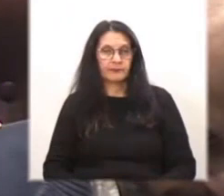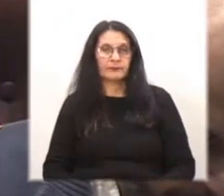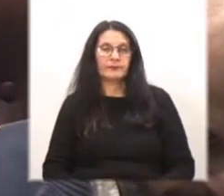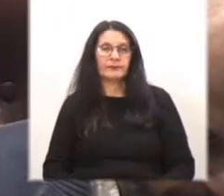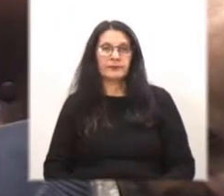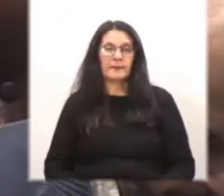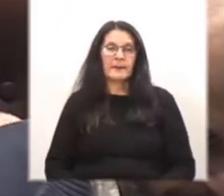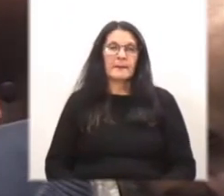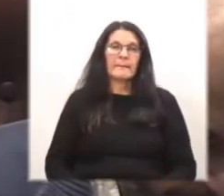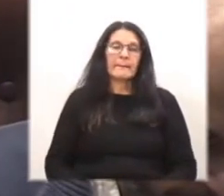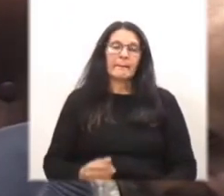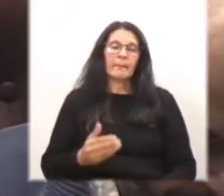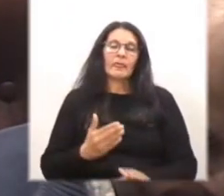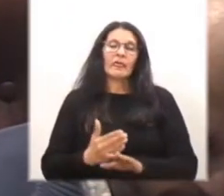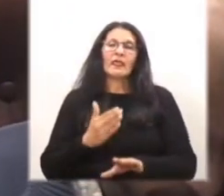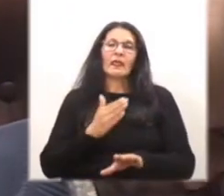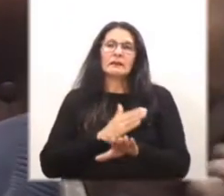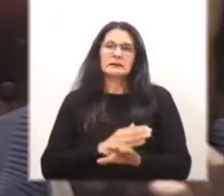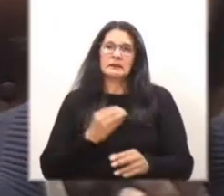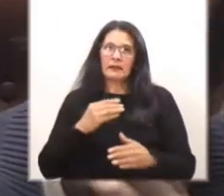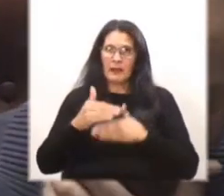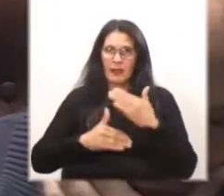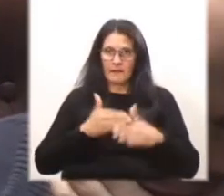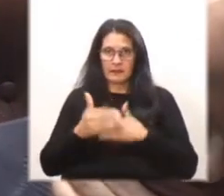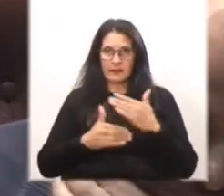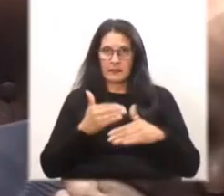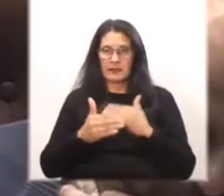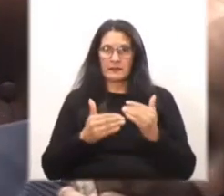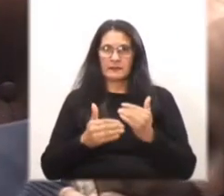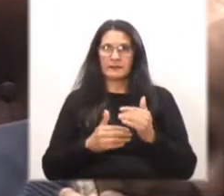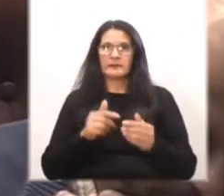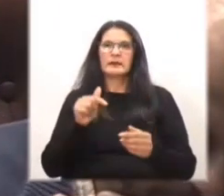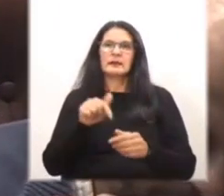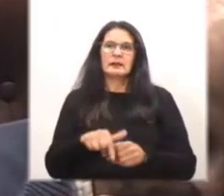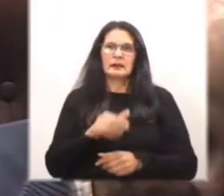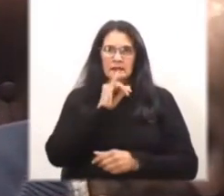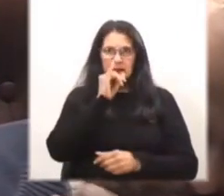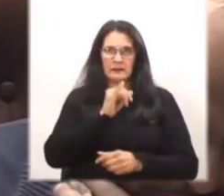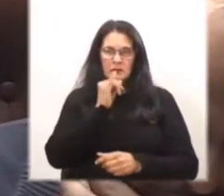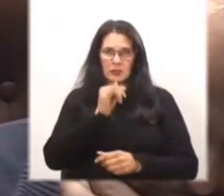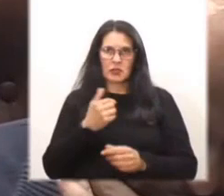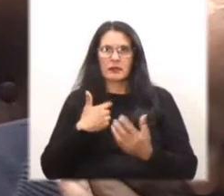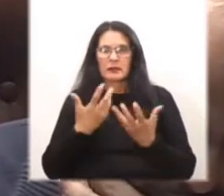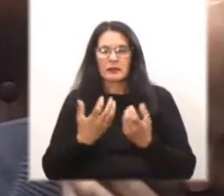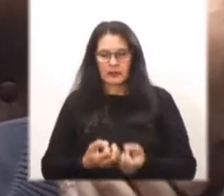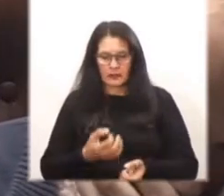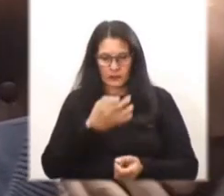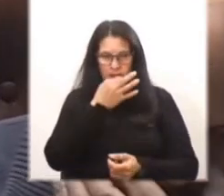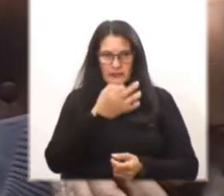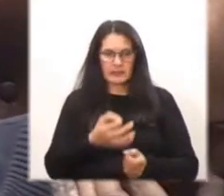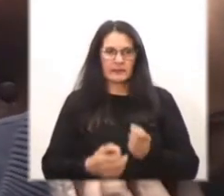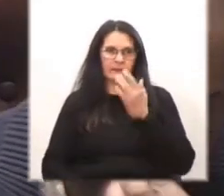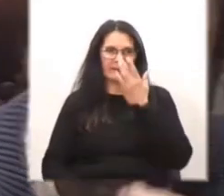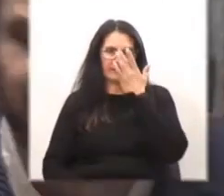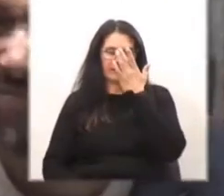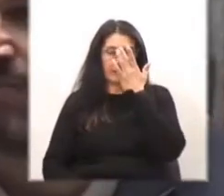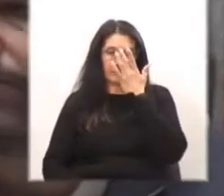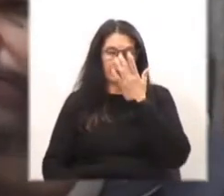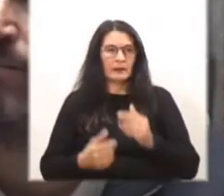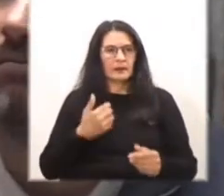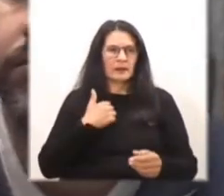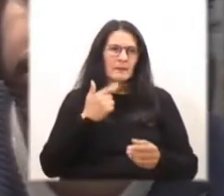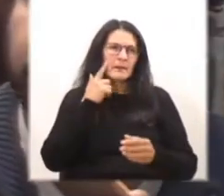Y antes de avanzar en las primeras consideraciones de esta exposición, quiero dejar otro razonamiento, señor presidente, que me